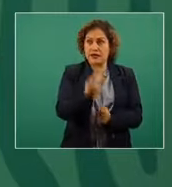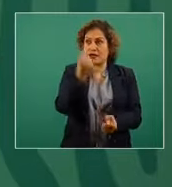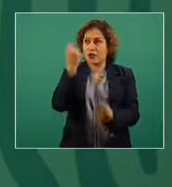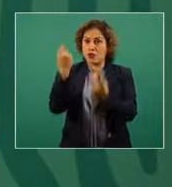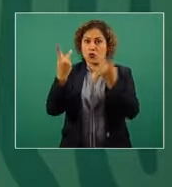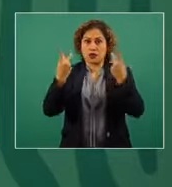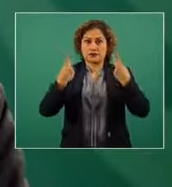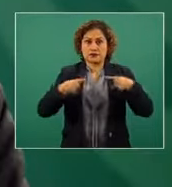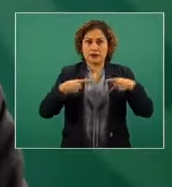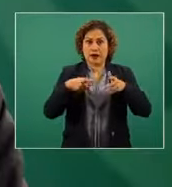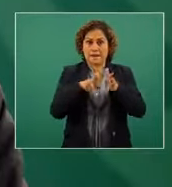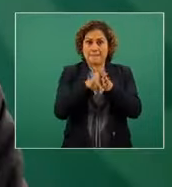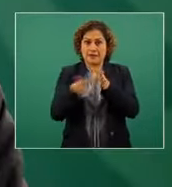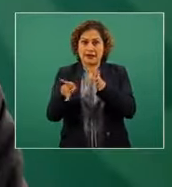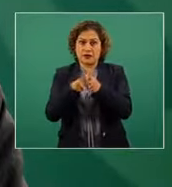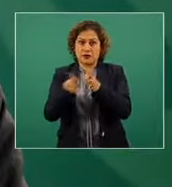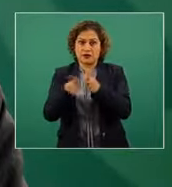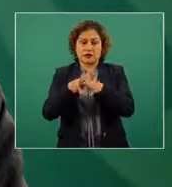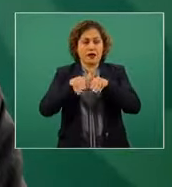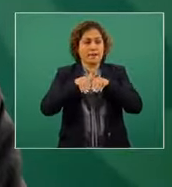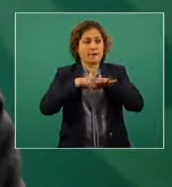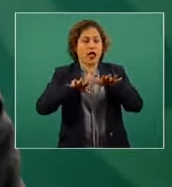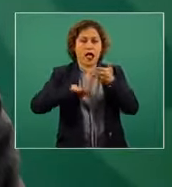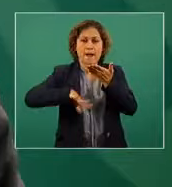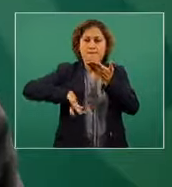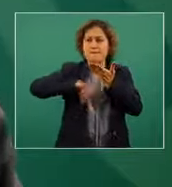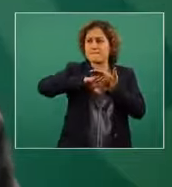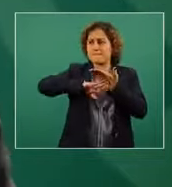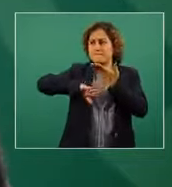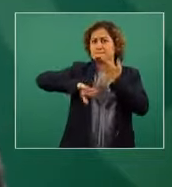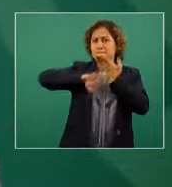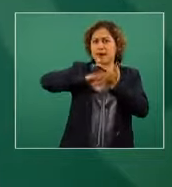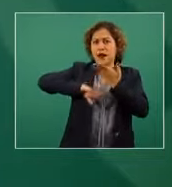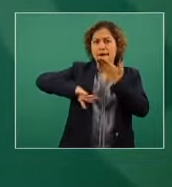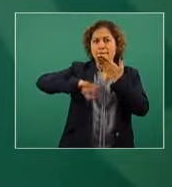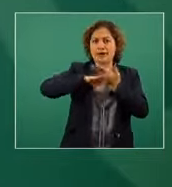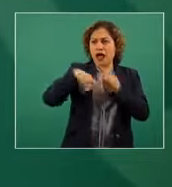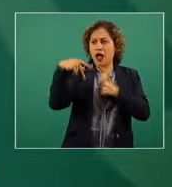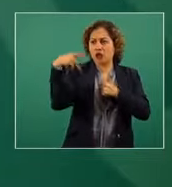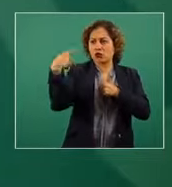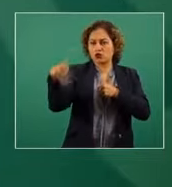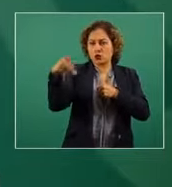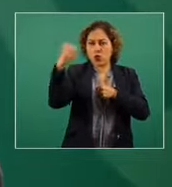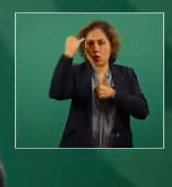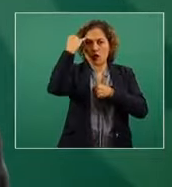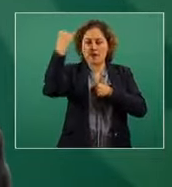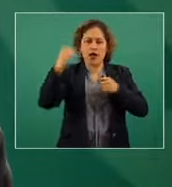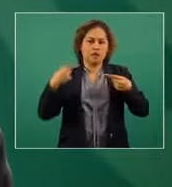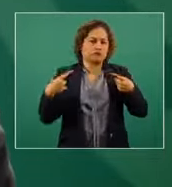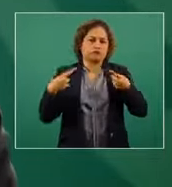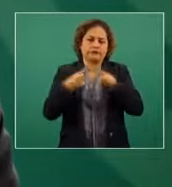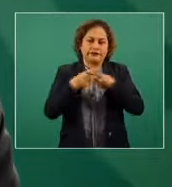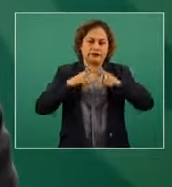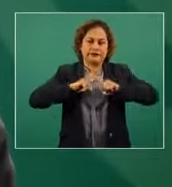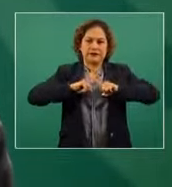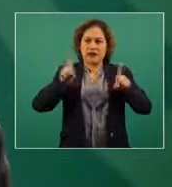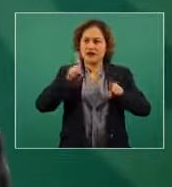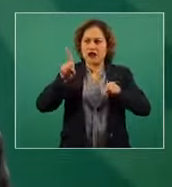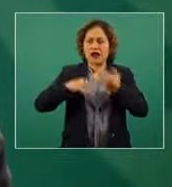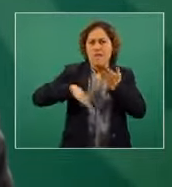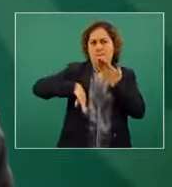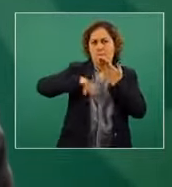conservadora, contraria a la transformación, la prensa que